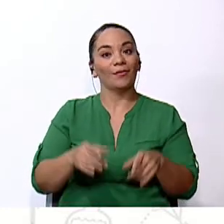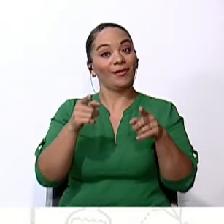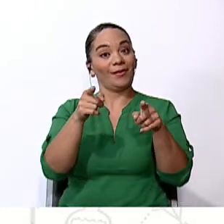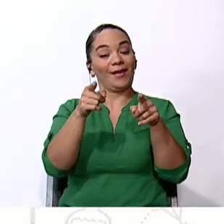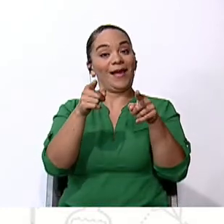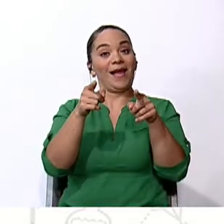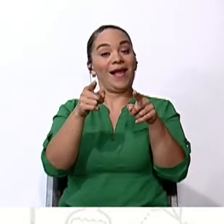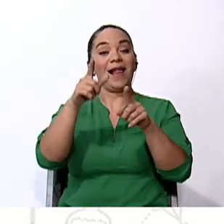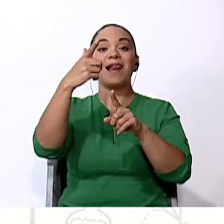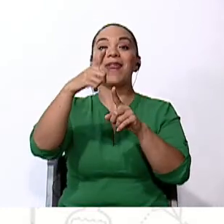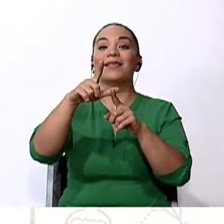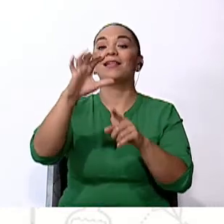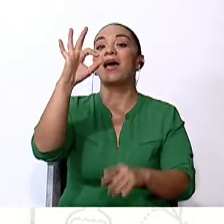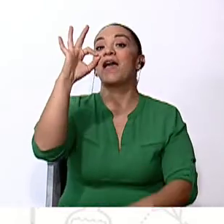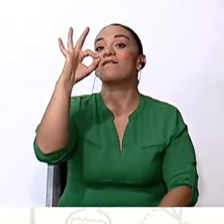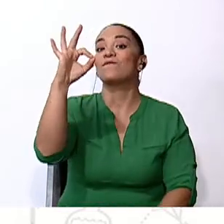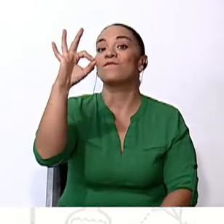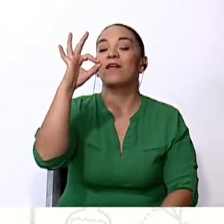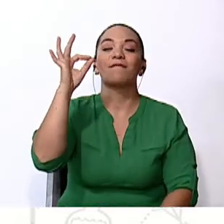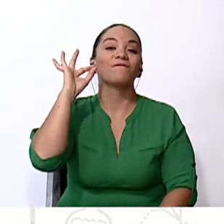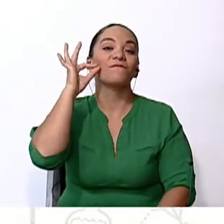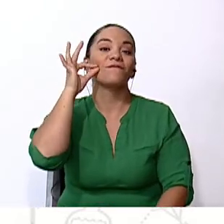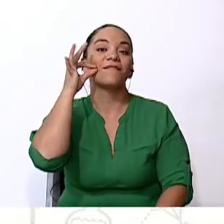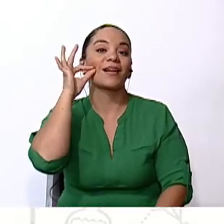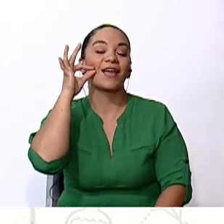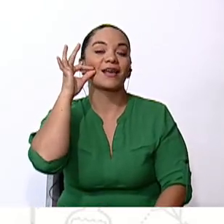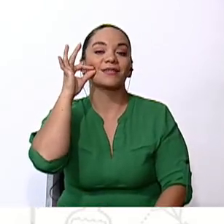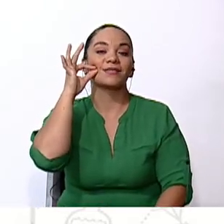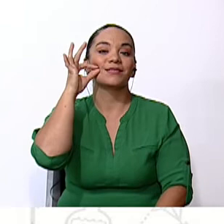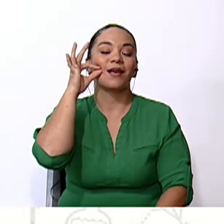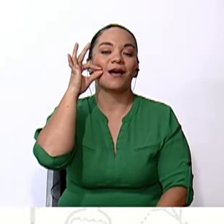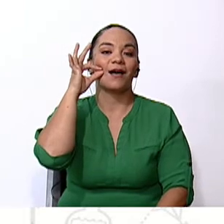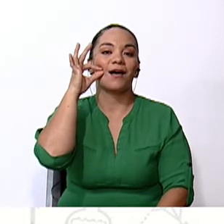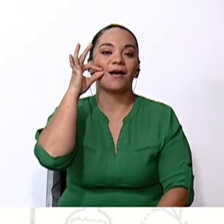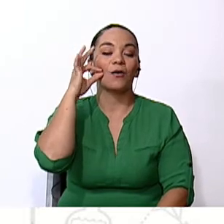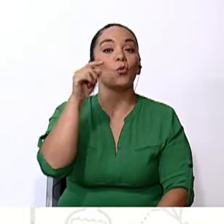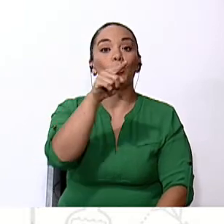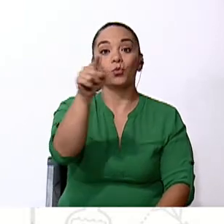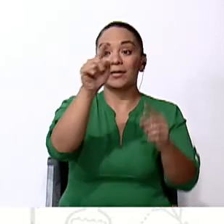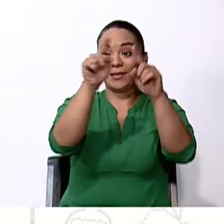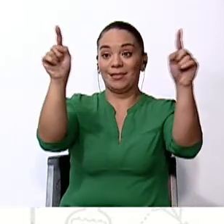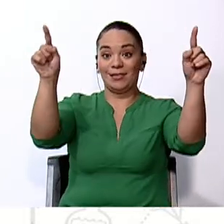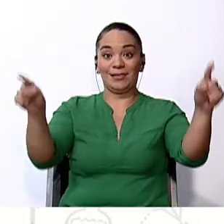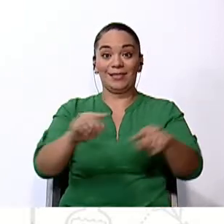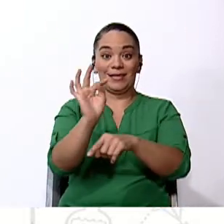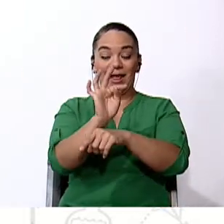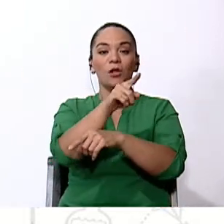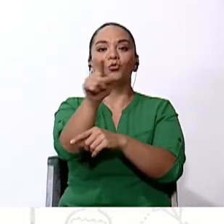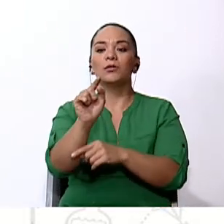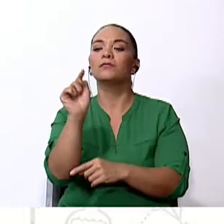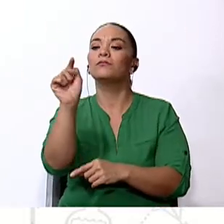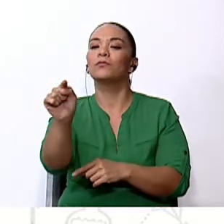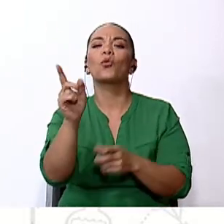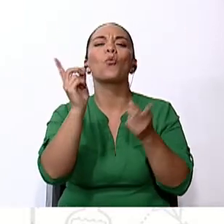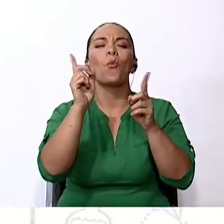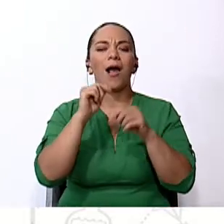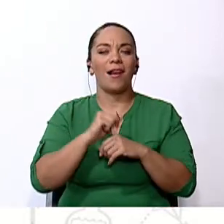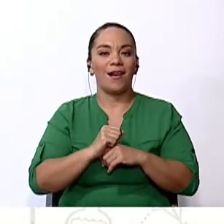La F de fresa. Señalen en sus pantallas cuál es el disfraz en letra